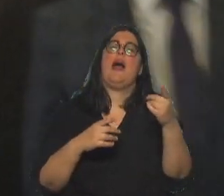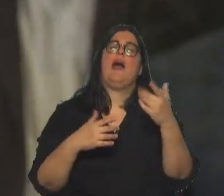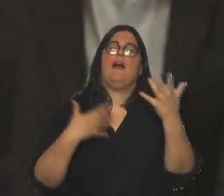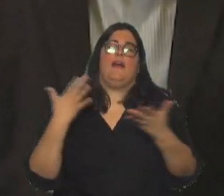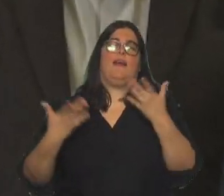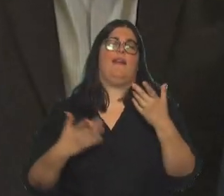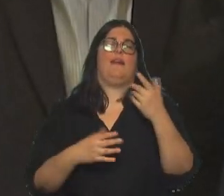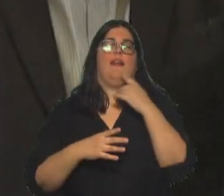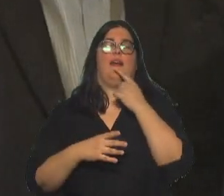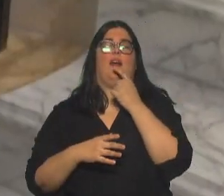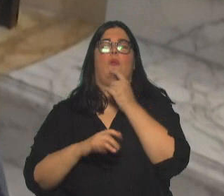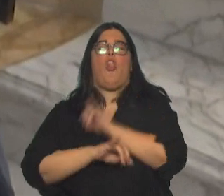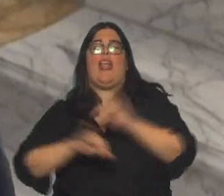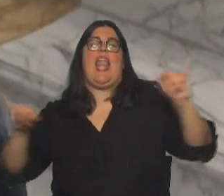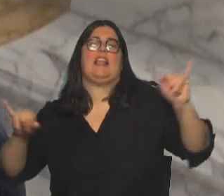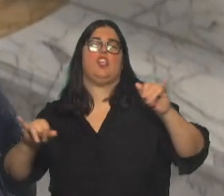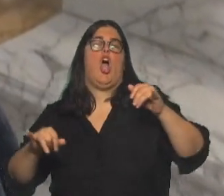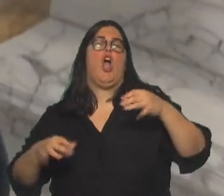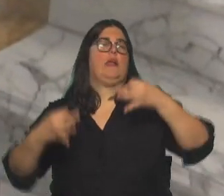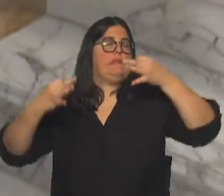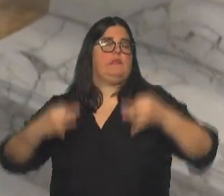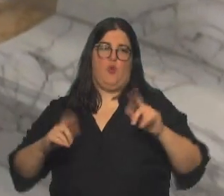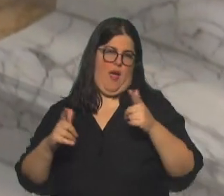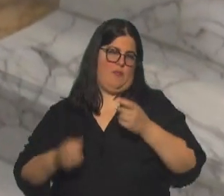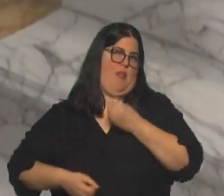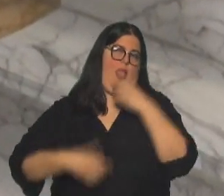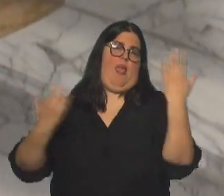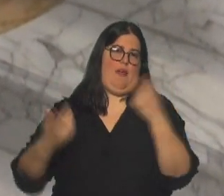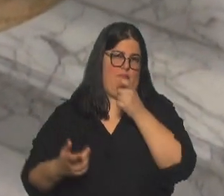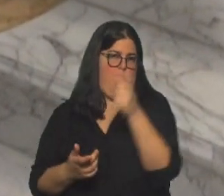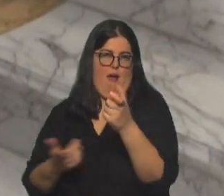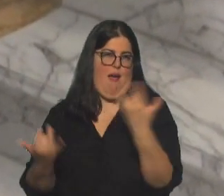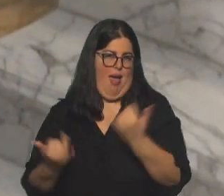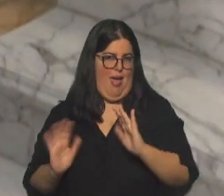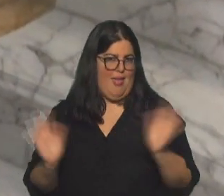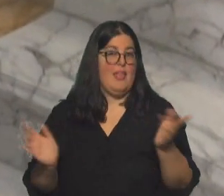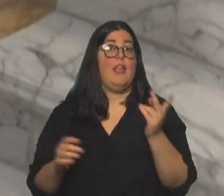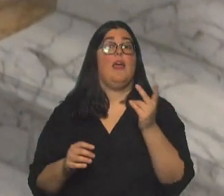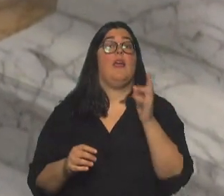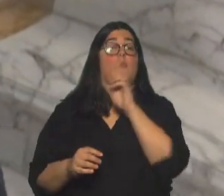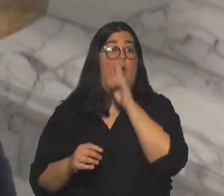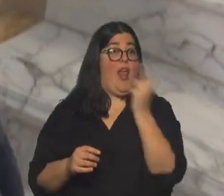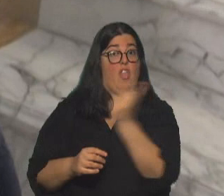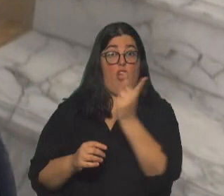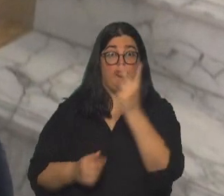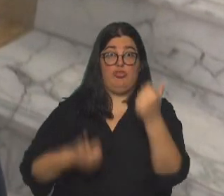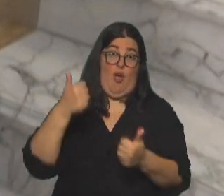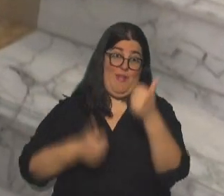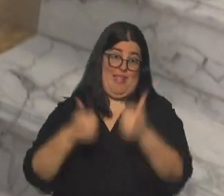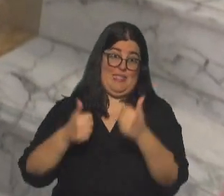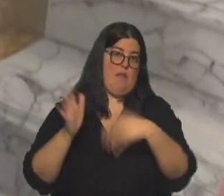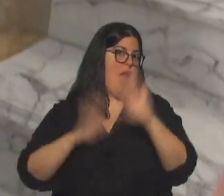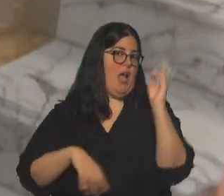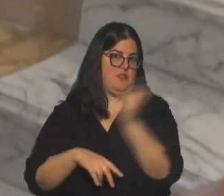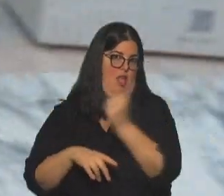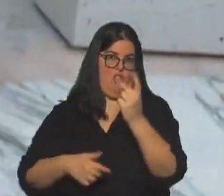declaraciones así políticamente incorrectas, tiene un estilo así. Bueno, son las dos figuras que van a competir con más